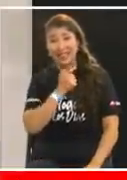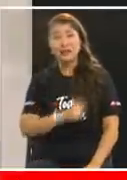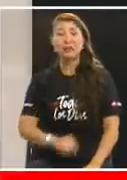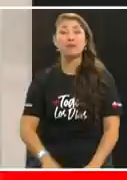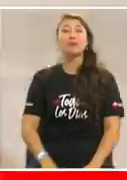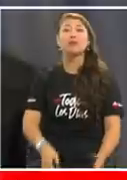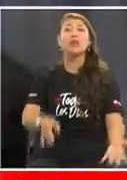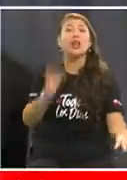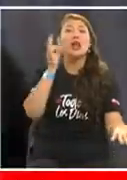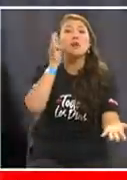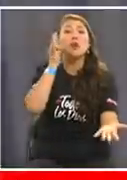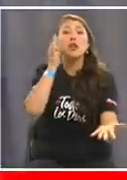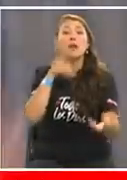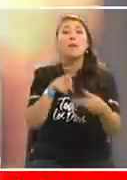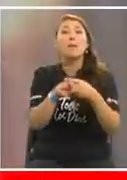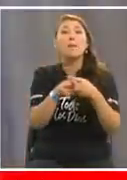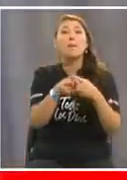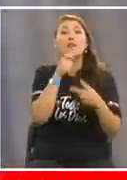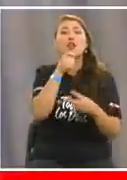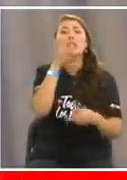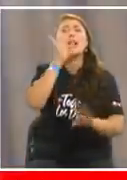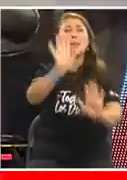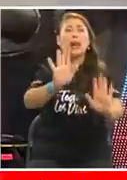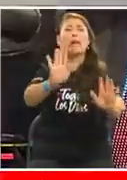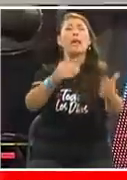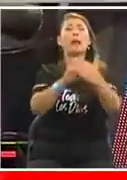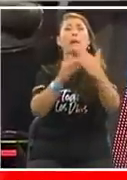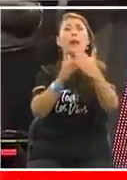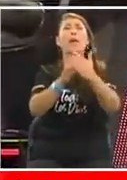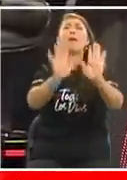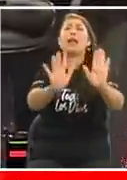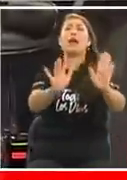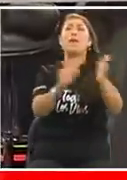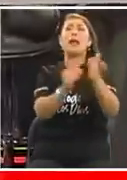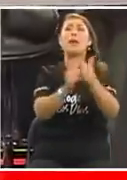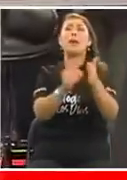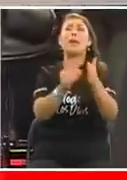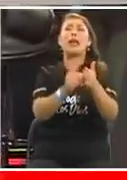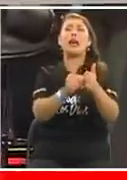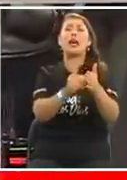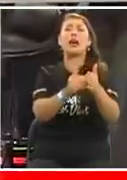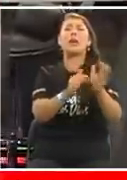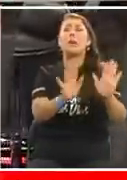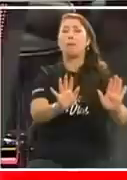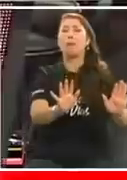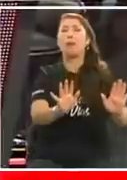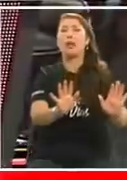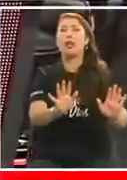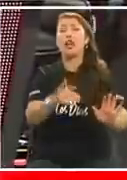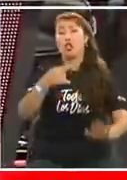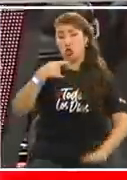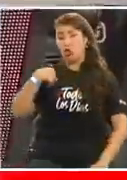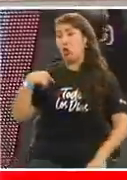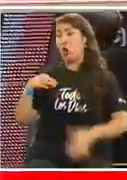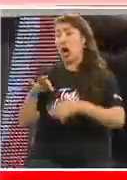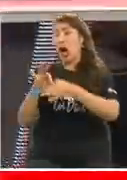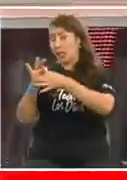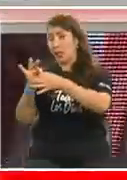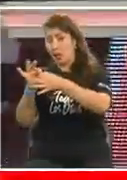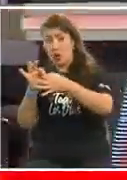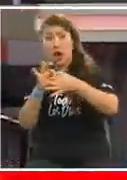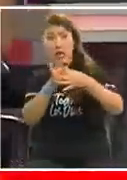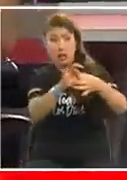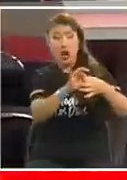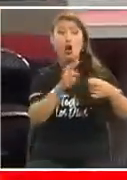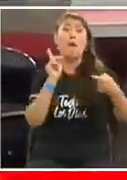¿Y Denise? Oye, espera. Momentito. Yo les agradezco la